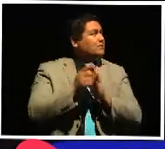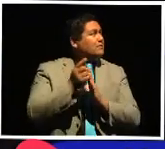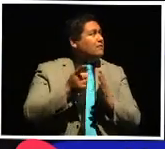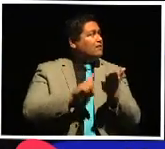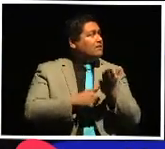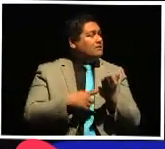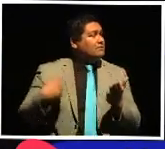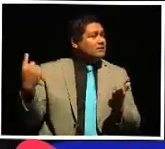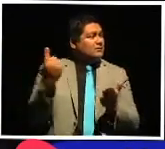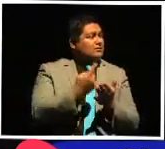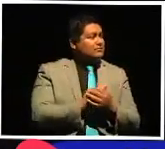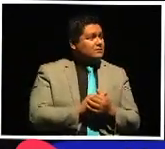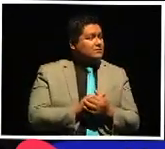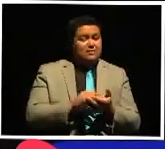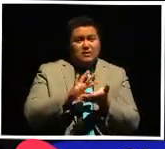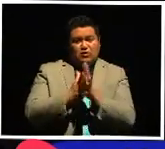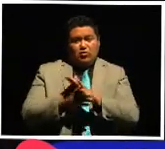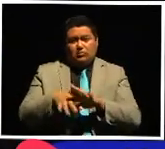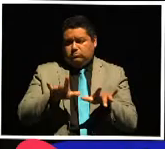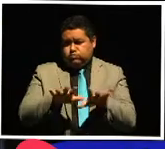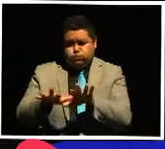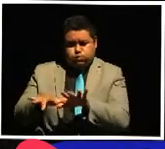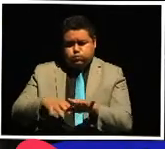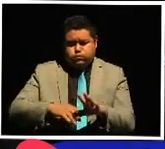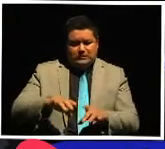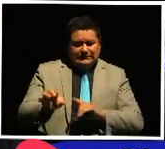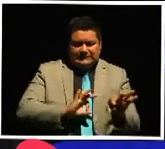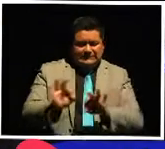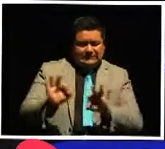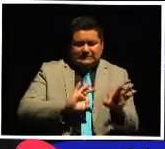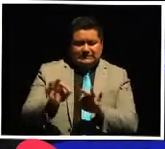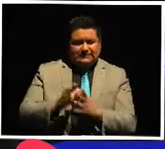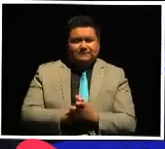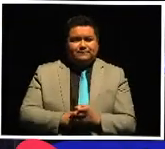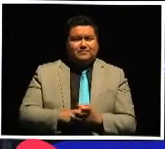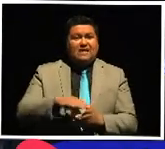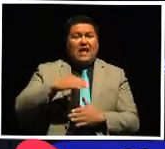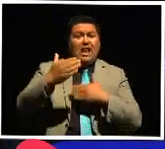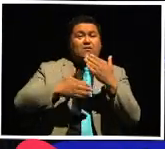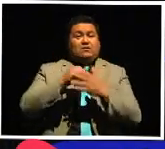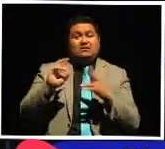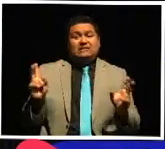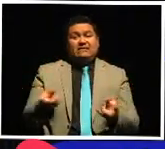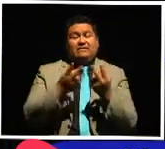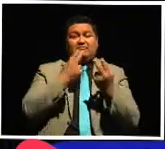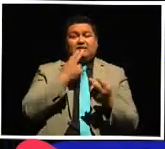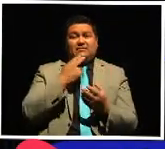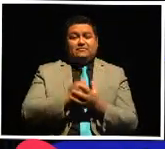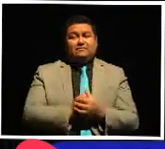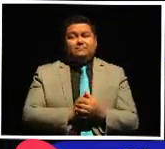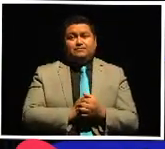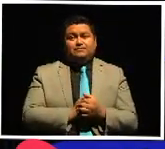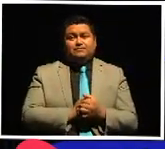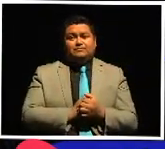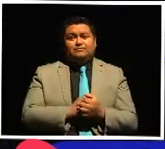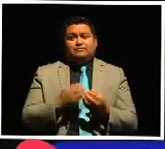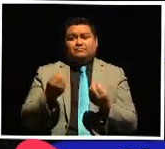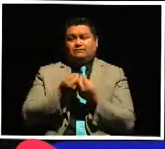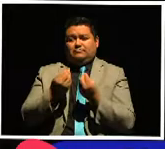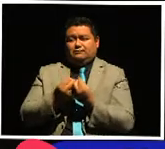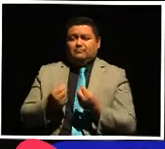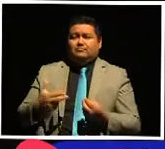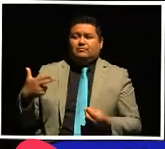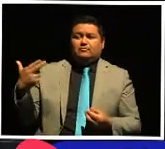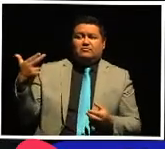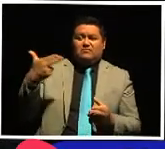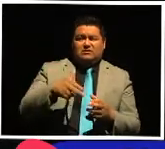tecnología que hicimos, los algoritmos, la computación, en algún día va a salvar tu vida, porque ocupamos la misma cosa en medicina y en muchos otros campos. Es